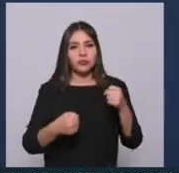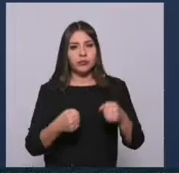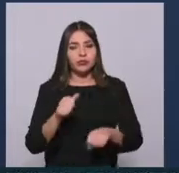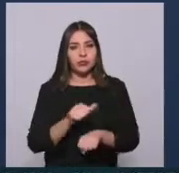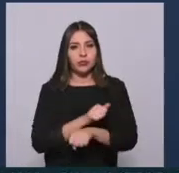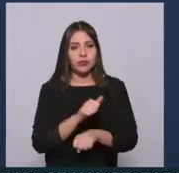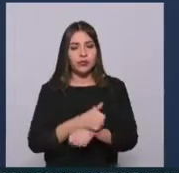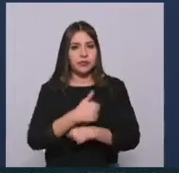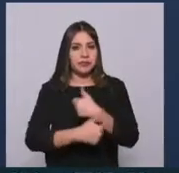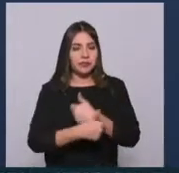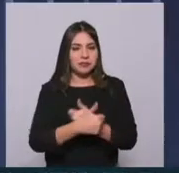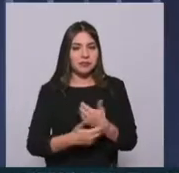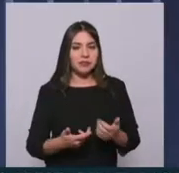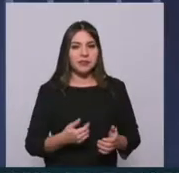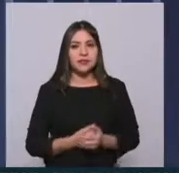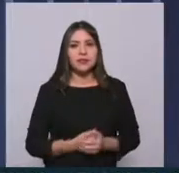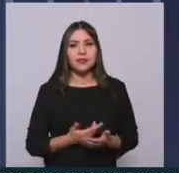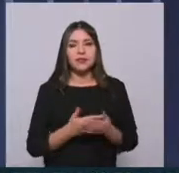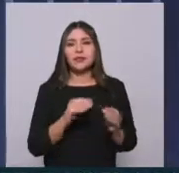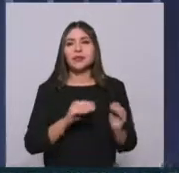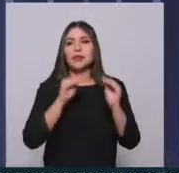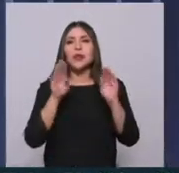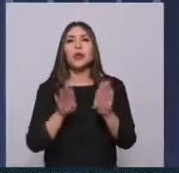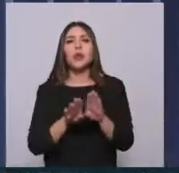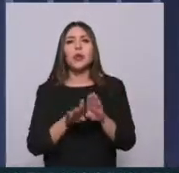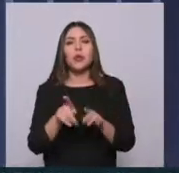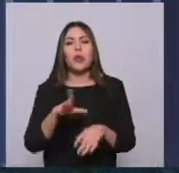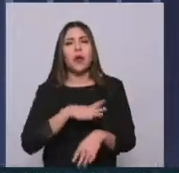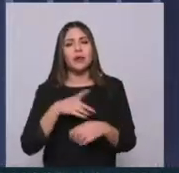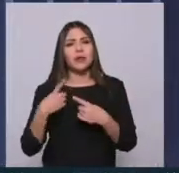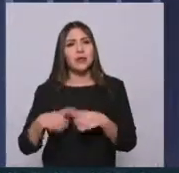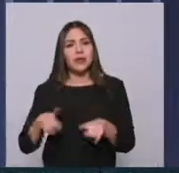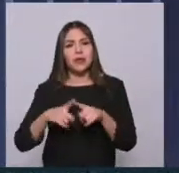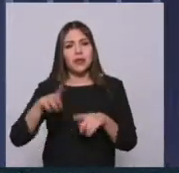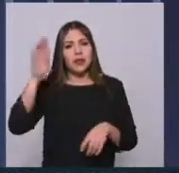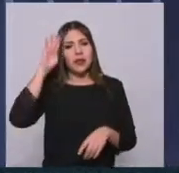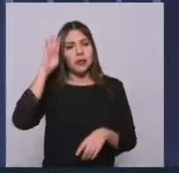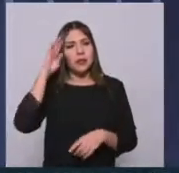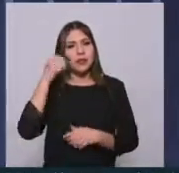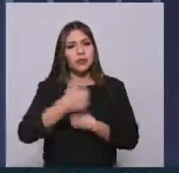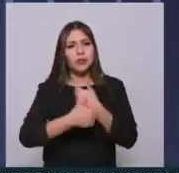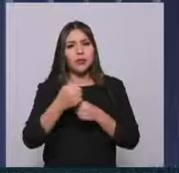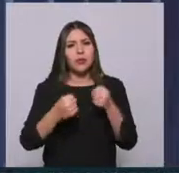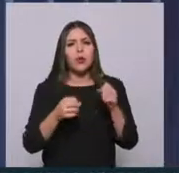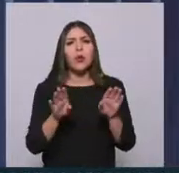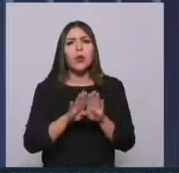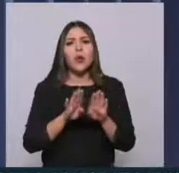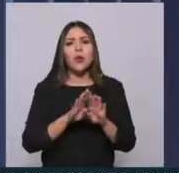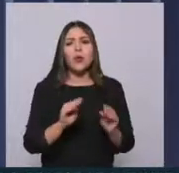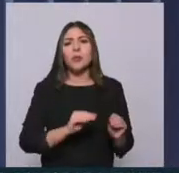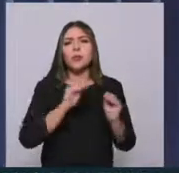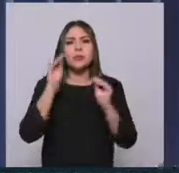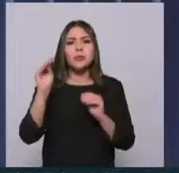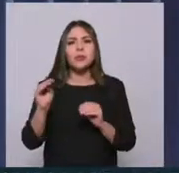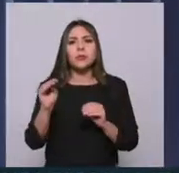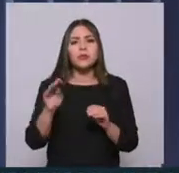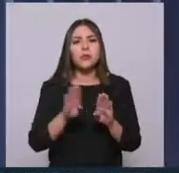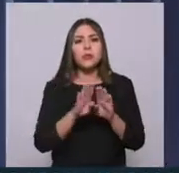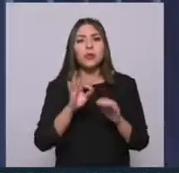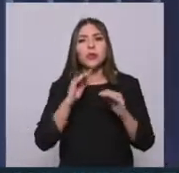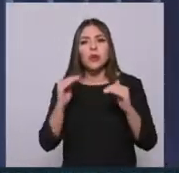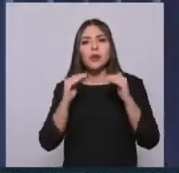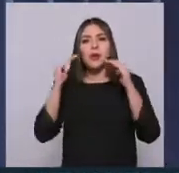Y ahora, ¿cómo es el brinco? Porque tú tuviste demasiadas carreras en el kartismo, pero ¿cómo es que se da, digamos, ese ascenso,